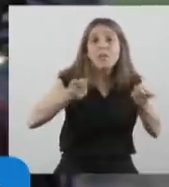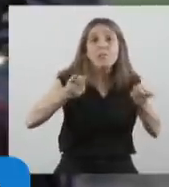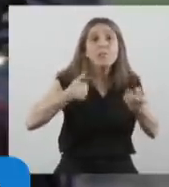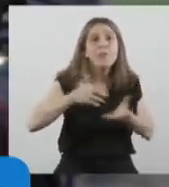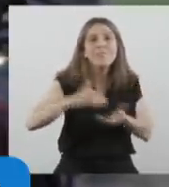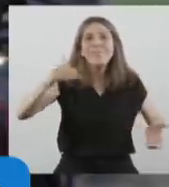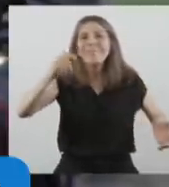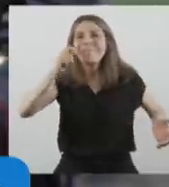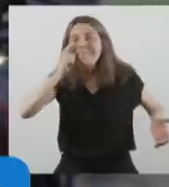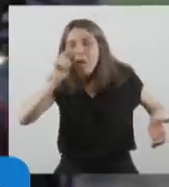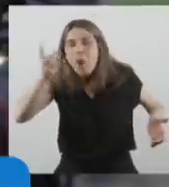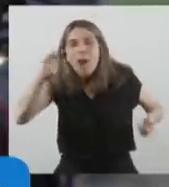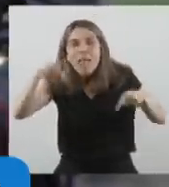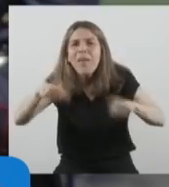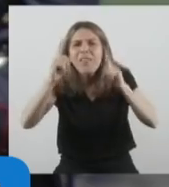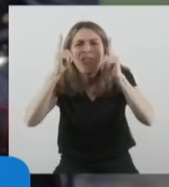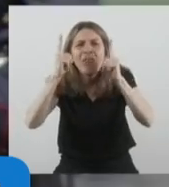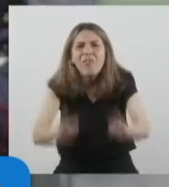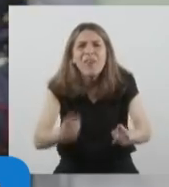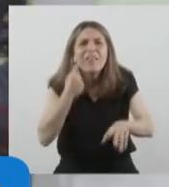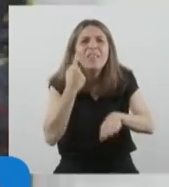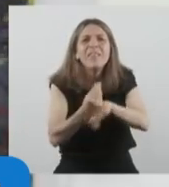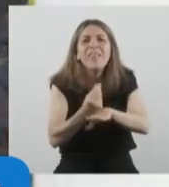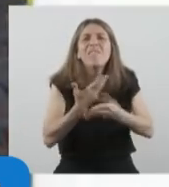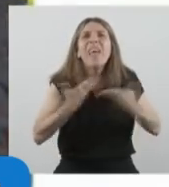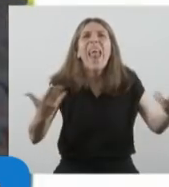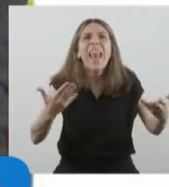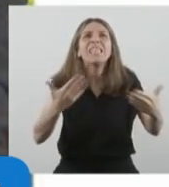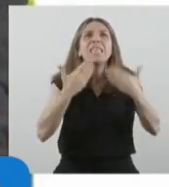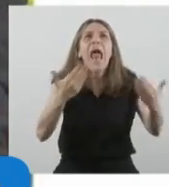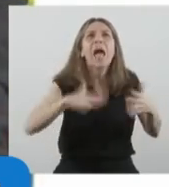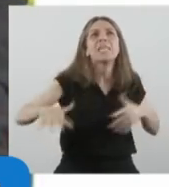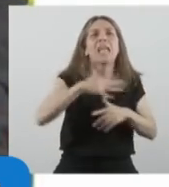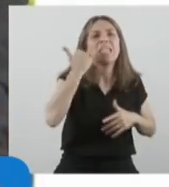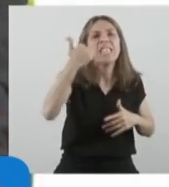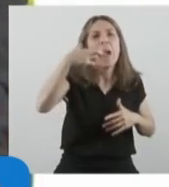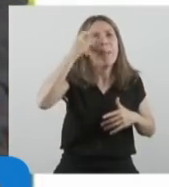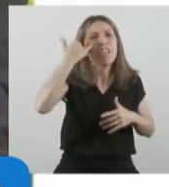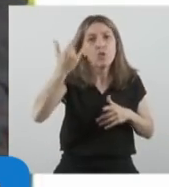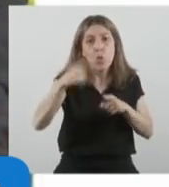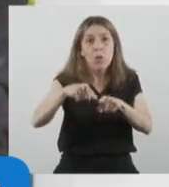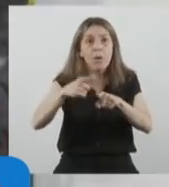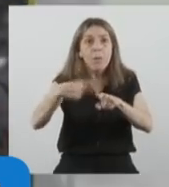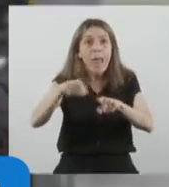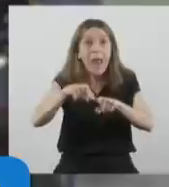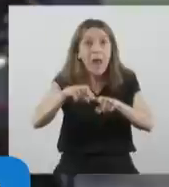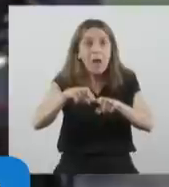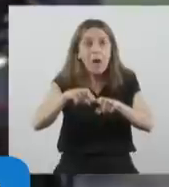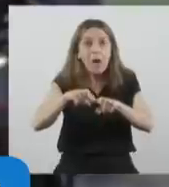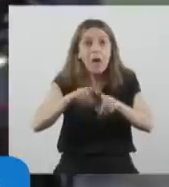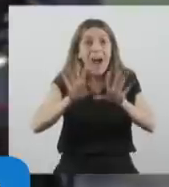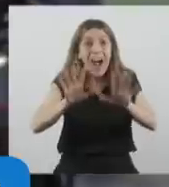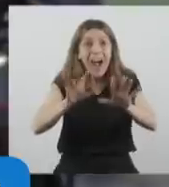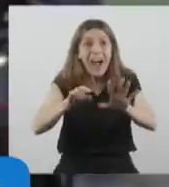en su tierra felices después de haber vivido en ella pero eso no lo vamos a hacer si a la